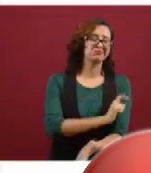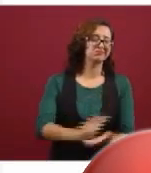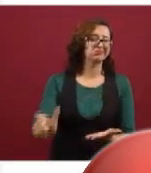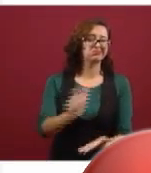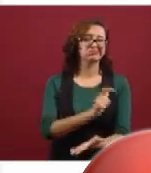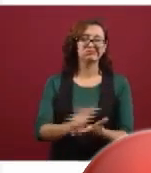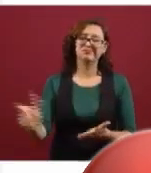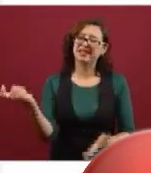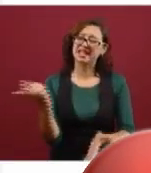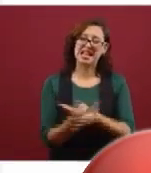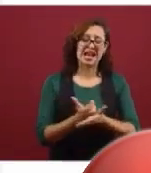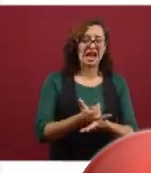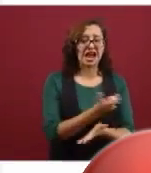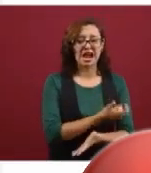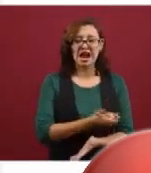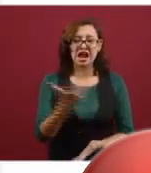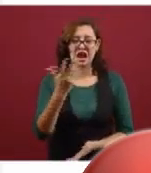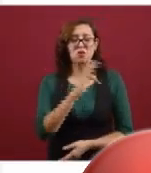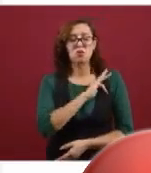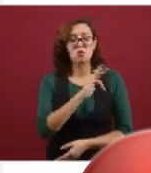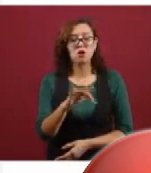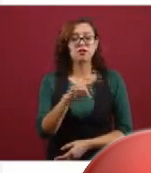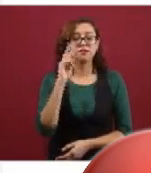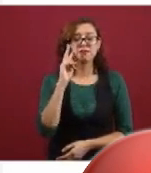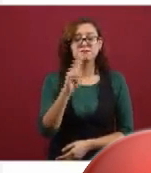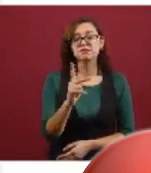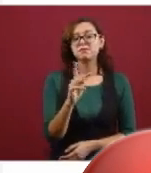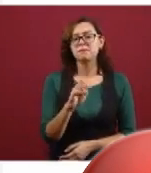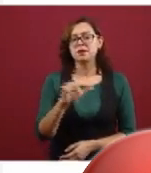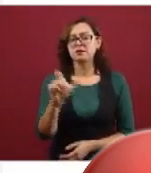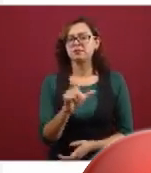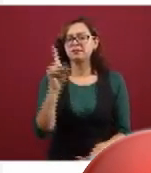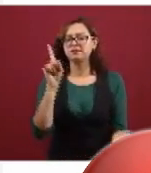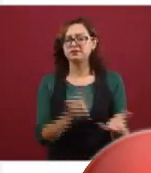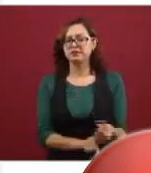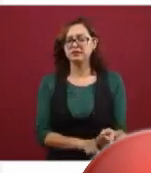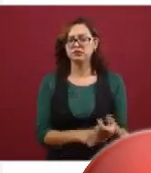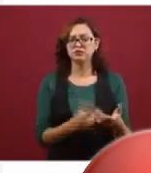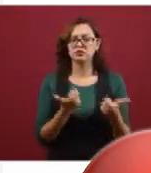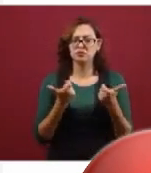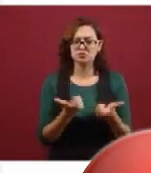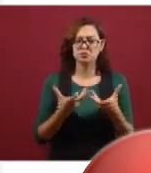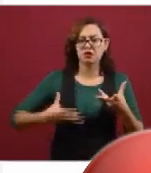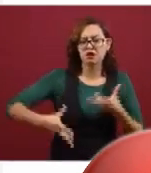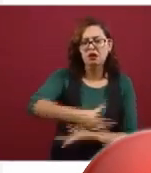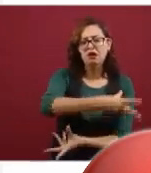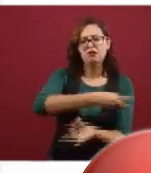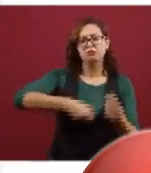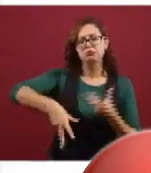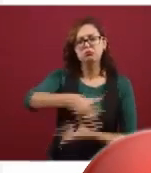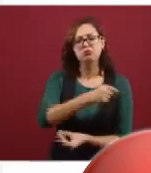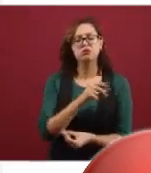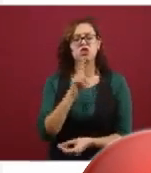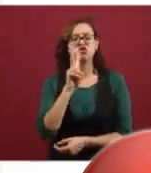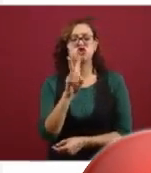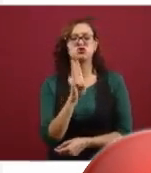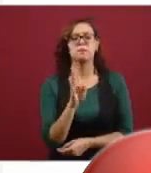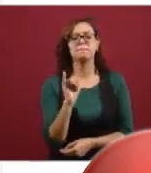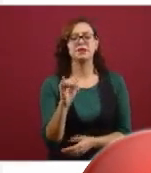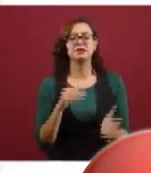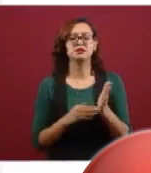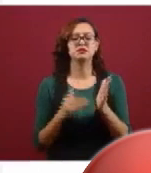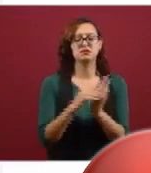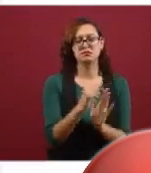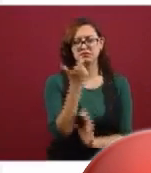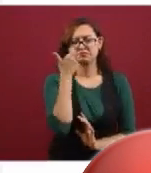siguiente podemos observar que Pemex genera ingresos por casi 2 billones de pesos,